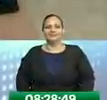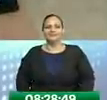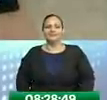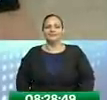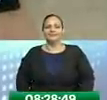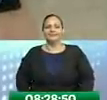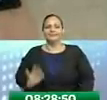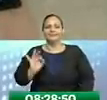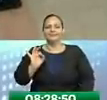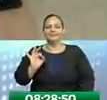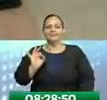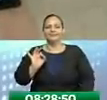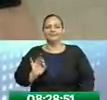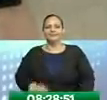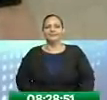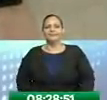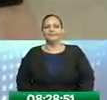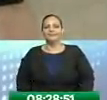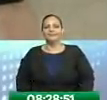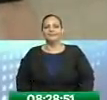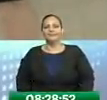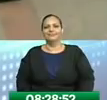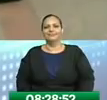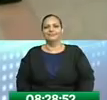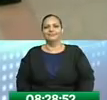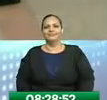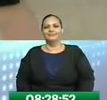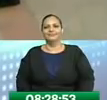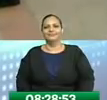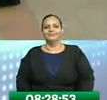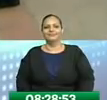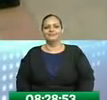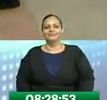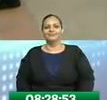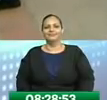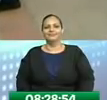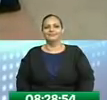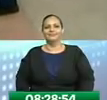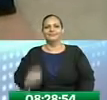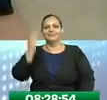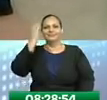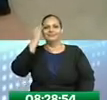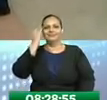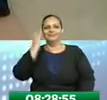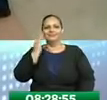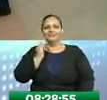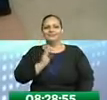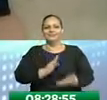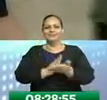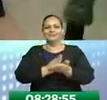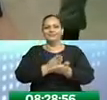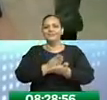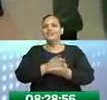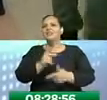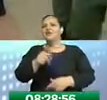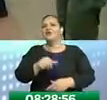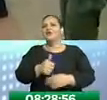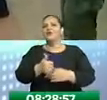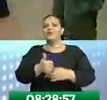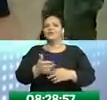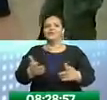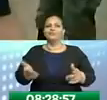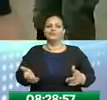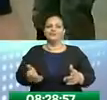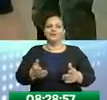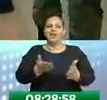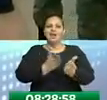Claro. Con el maduro encima ahí, claro, ¿no? Claro. El trozo de maduro ahí encima. Con el maduro y aguacate. ¿A usted le gusta el maduro? Un par de tapas ahí al lado.